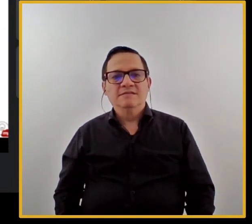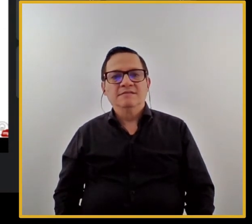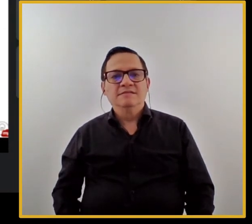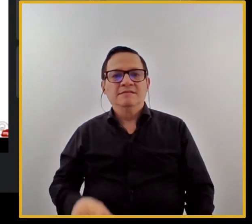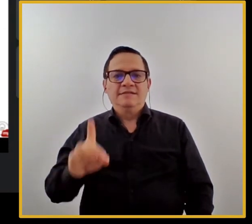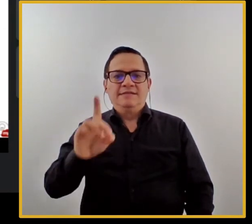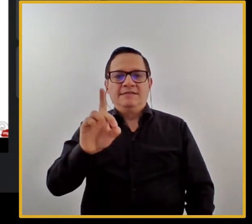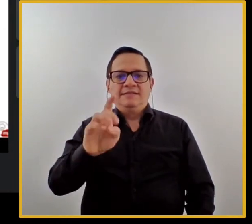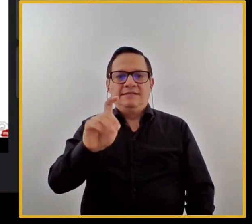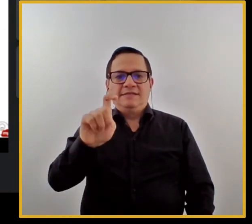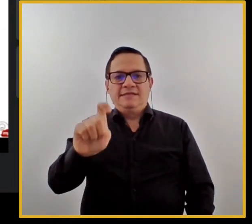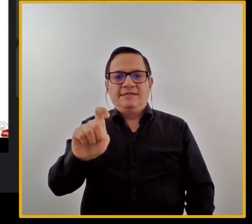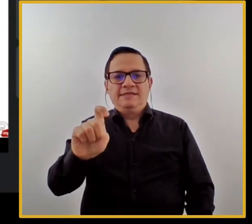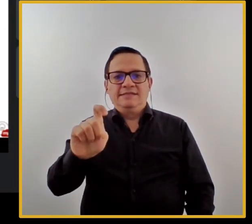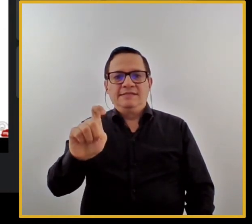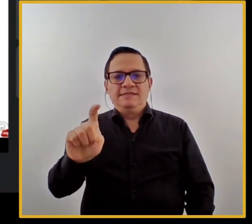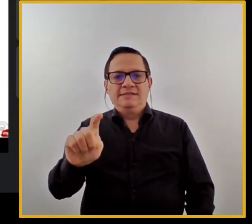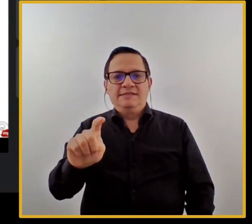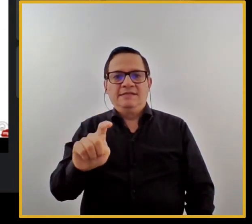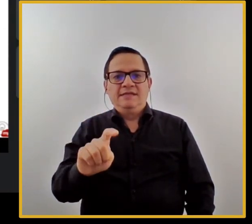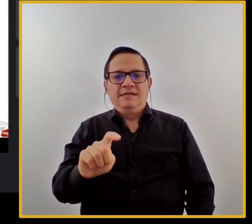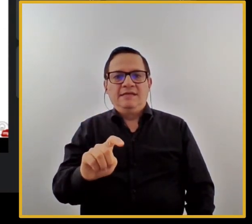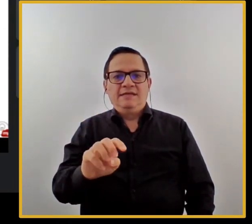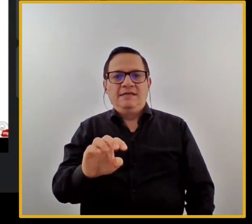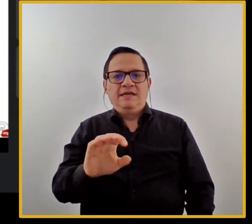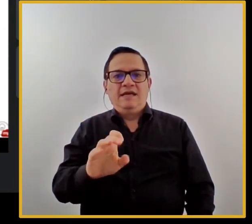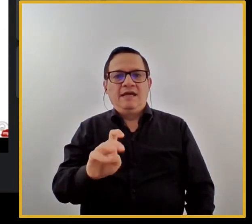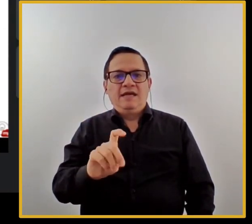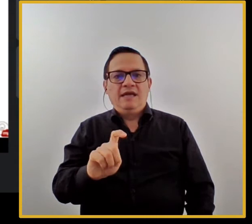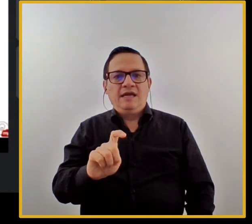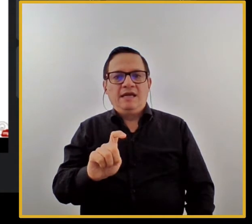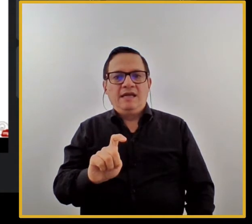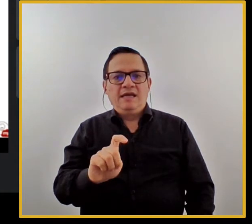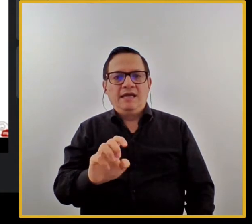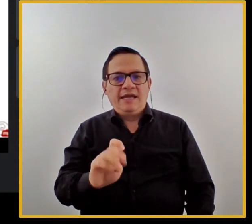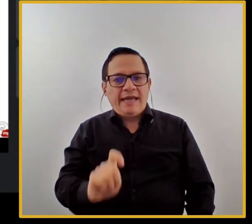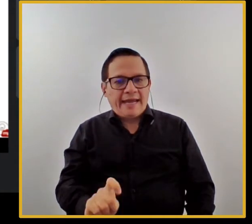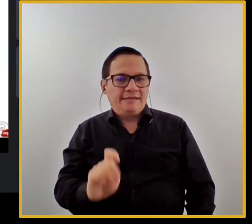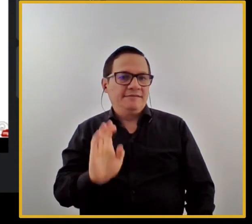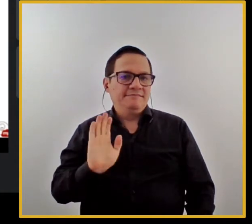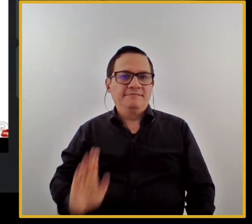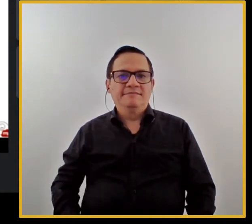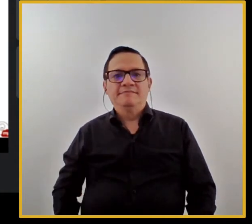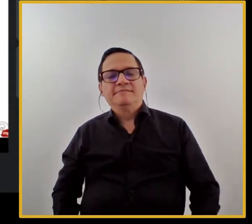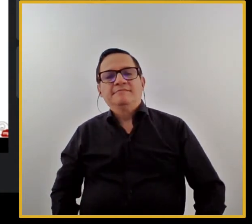de x sobre x, ¿cierto?